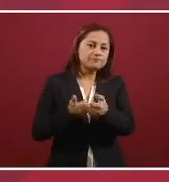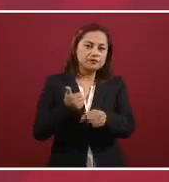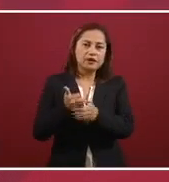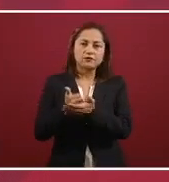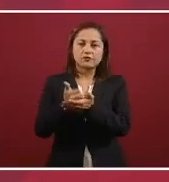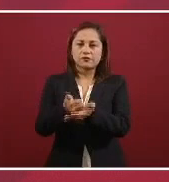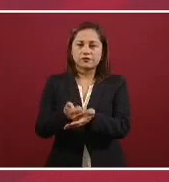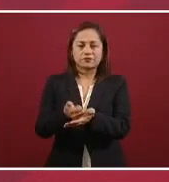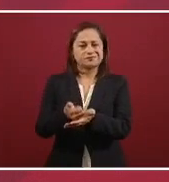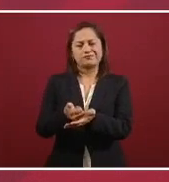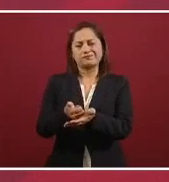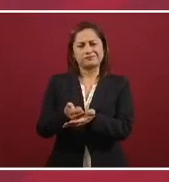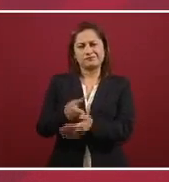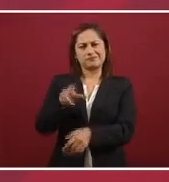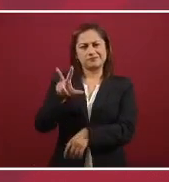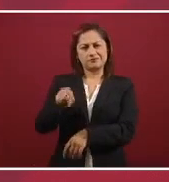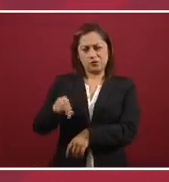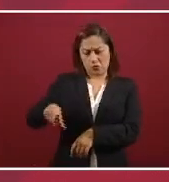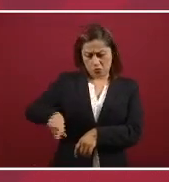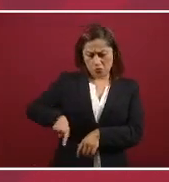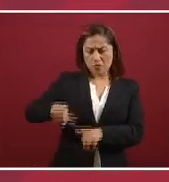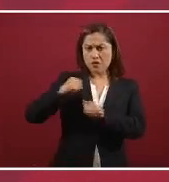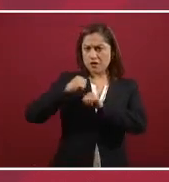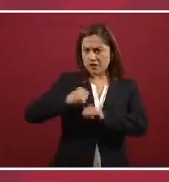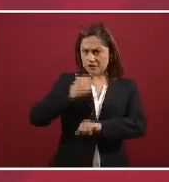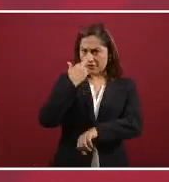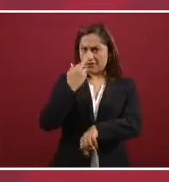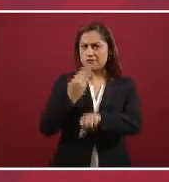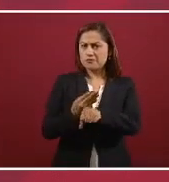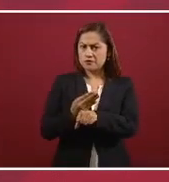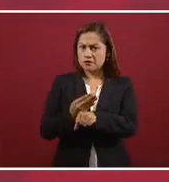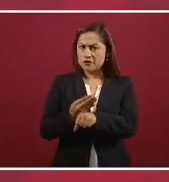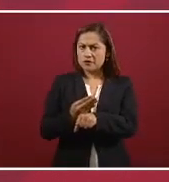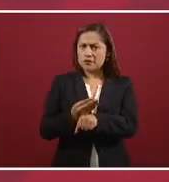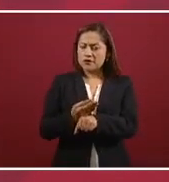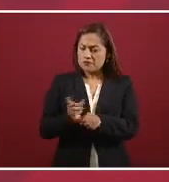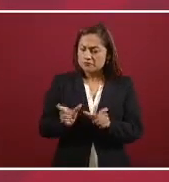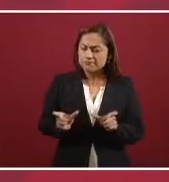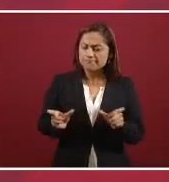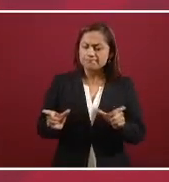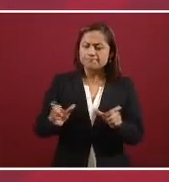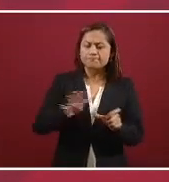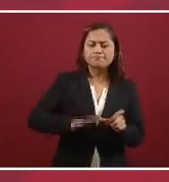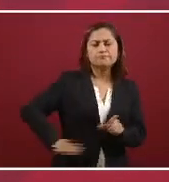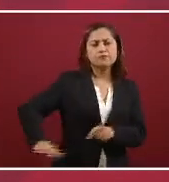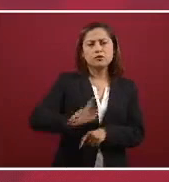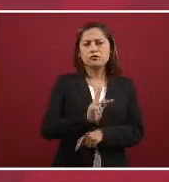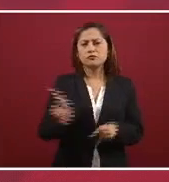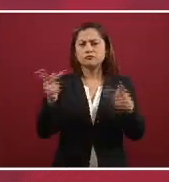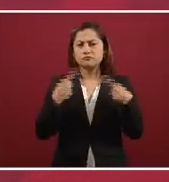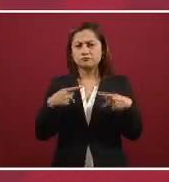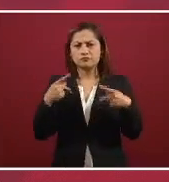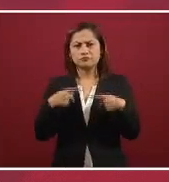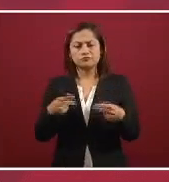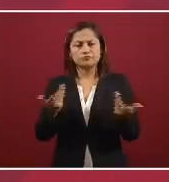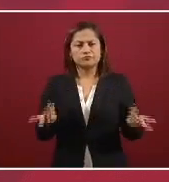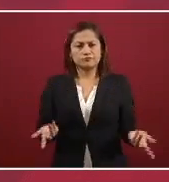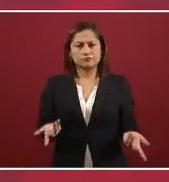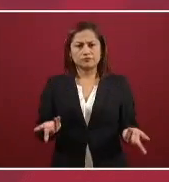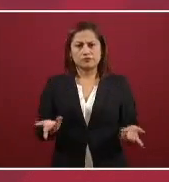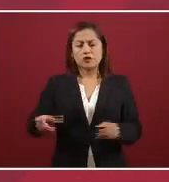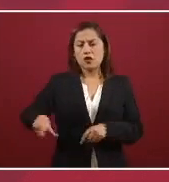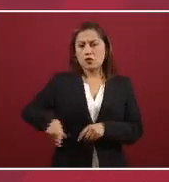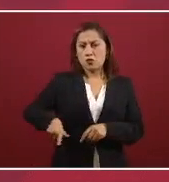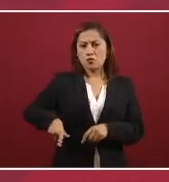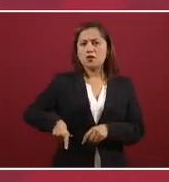garantizar a todos los ciudadanos. Es un incumplimiento al deber del Estado